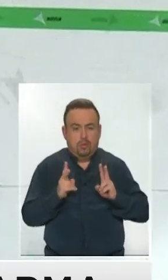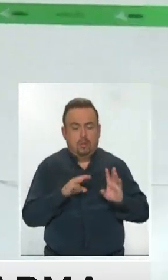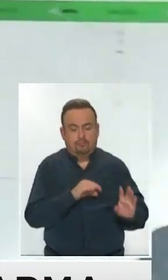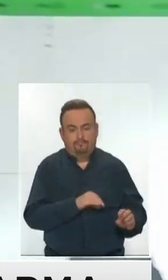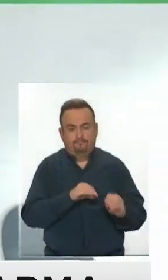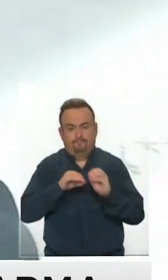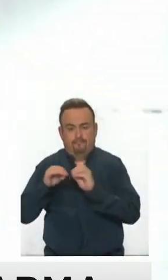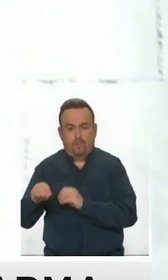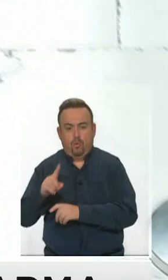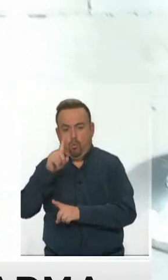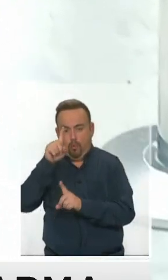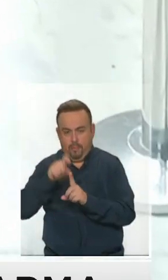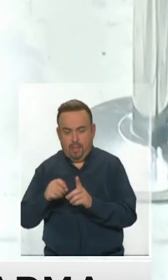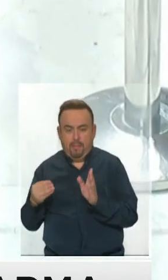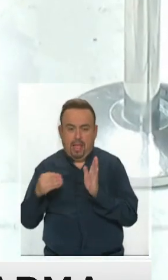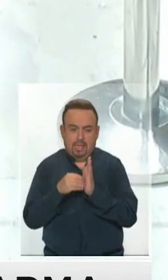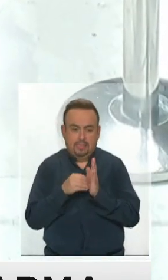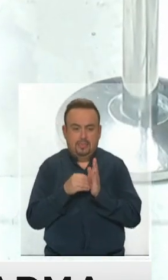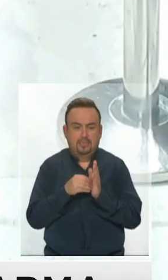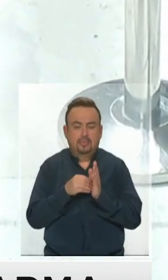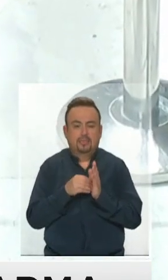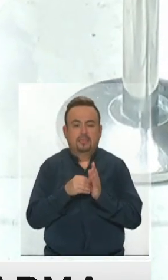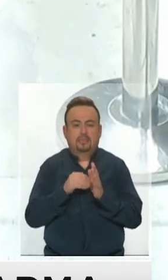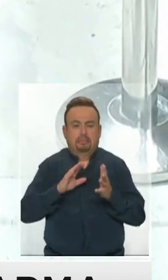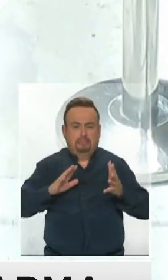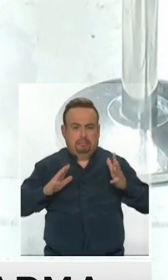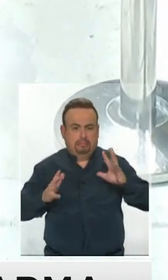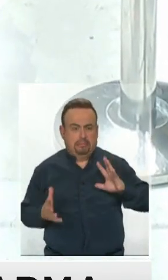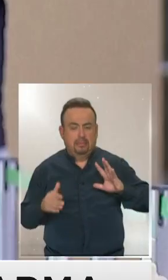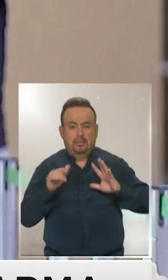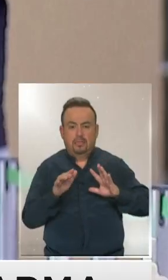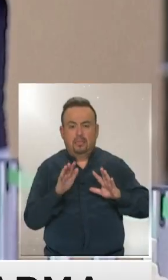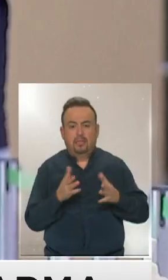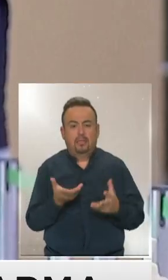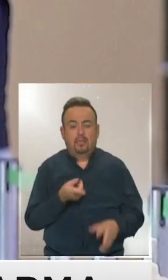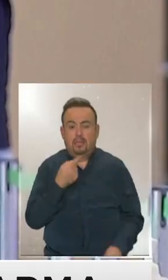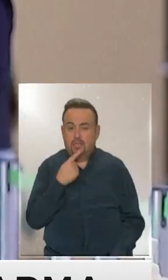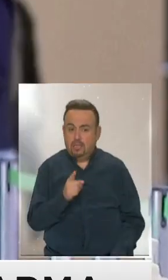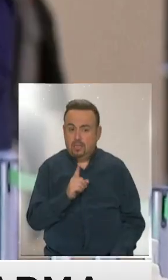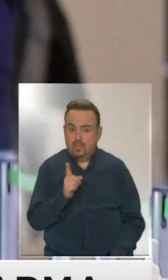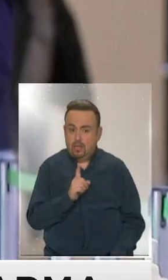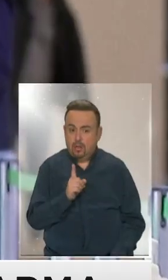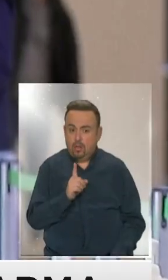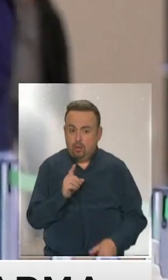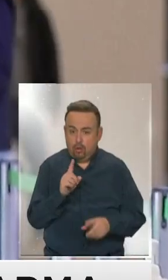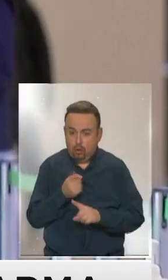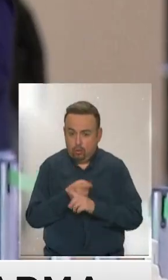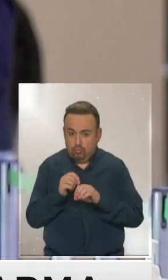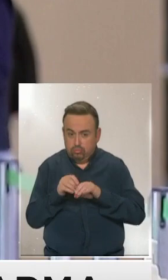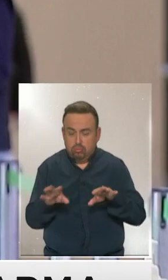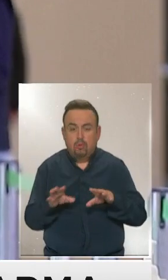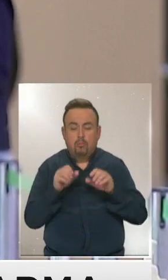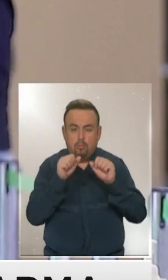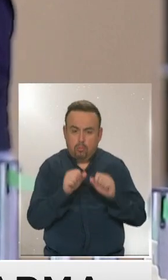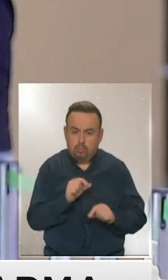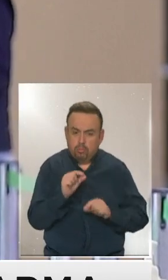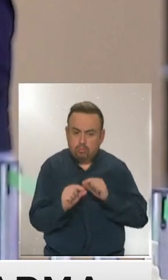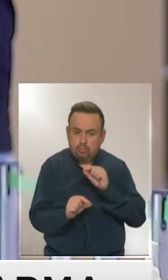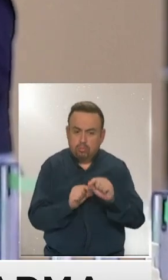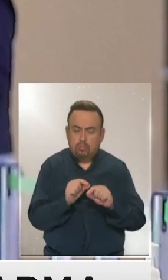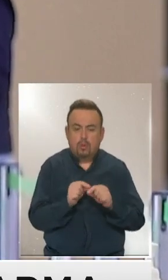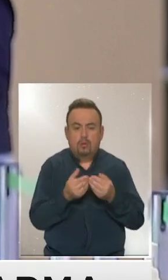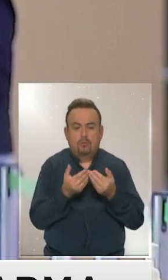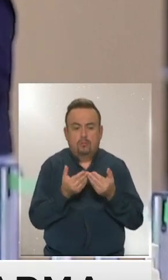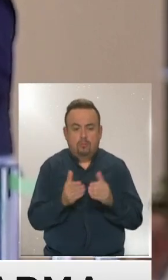extender un mes más esta medida sánchez explicó que si no hay un nuevo rebrote españa podría entrar en una nueva